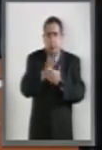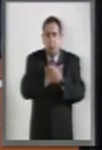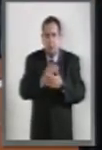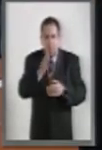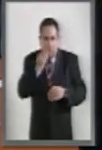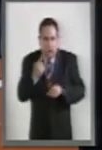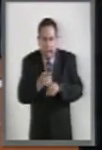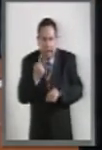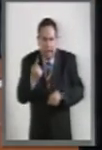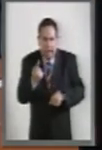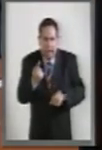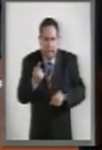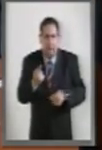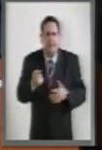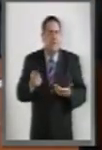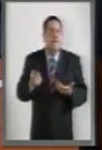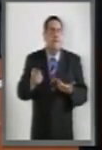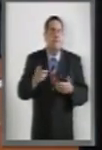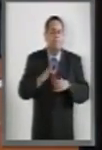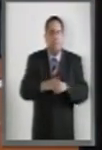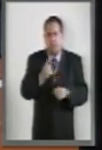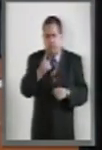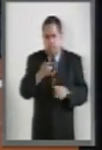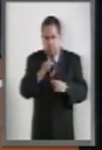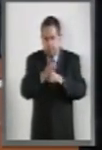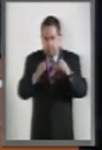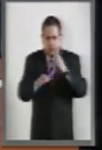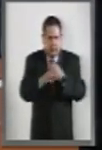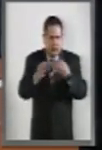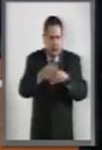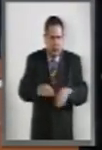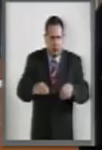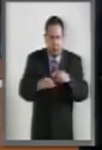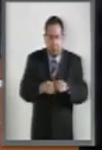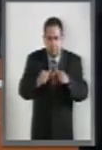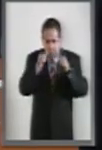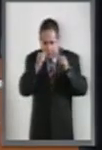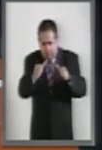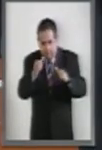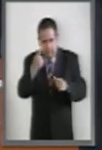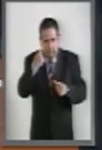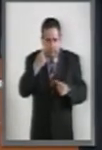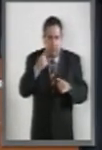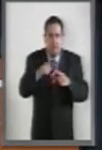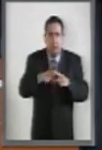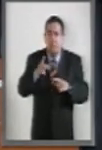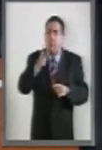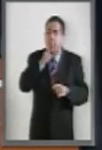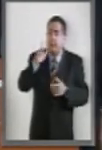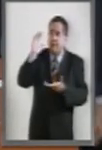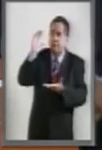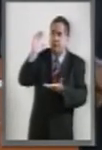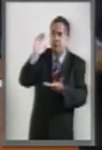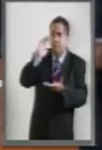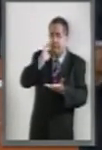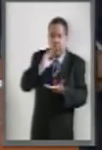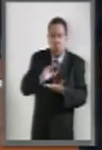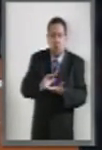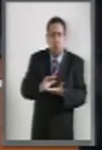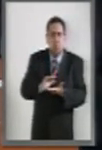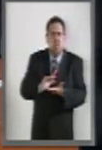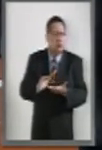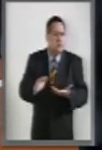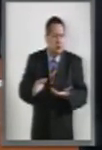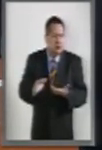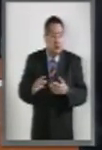pronosticado. Crecimiento menor que se explica por dos factores fundamentales, por el desplome en la plataforma petrolera y por el menor crecimiento